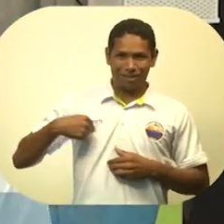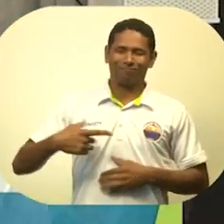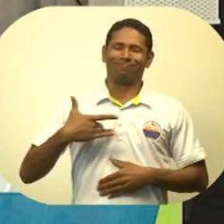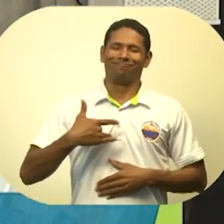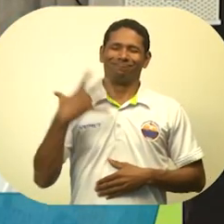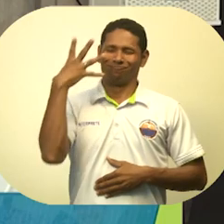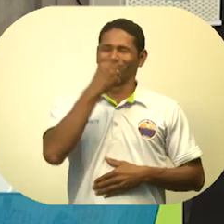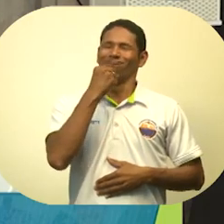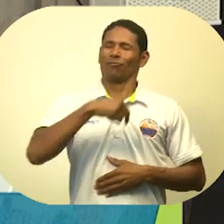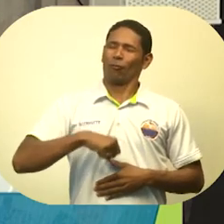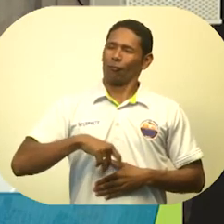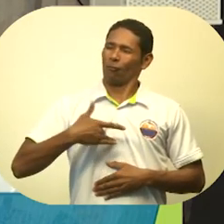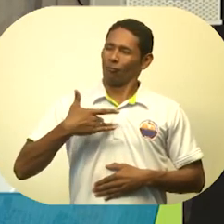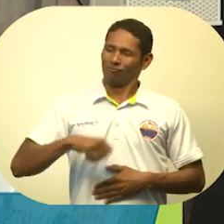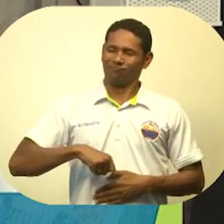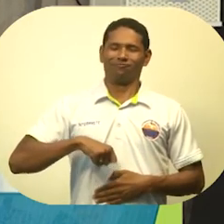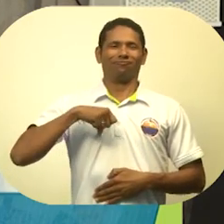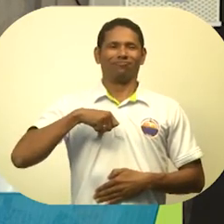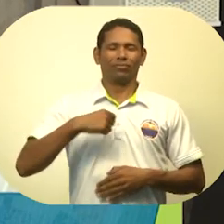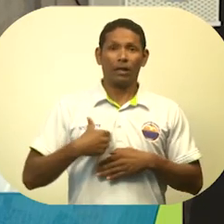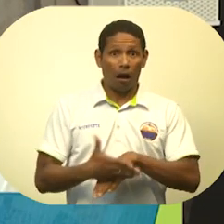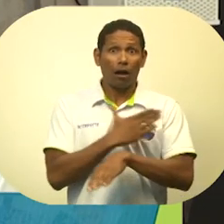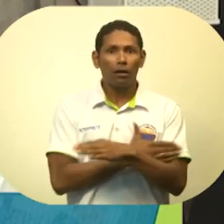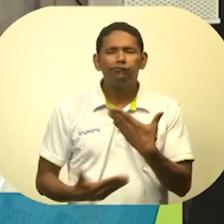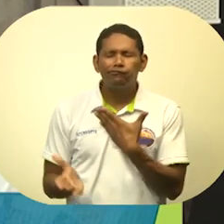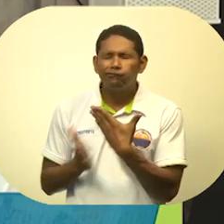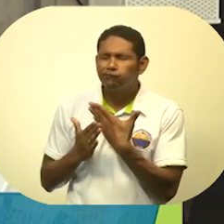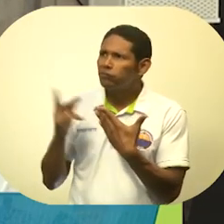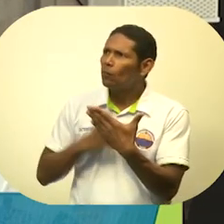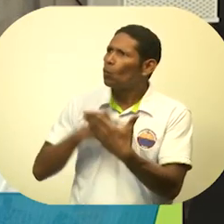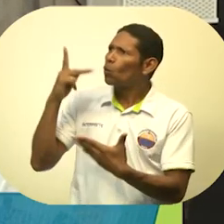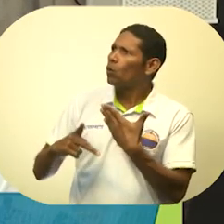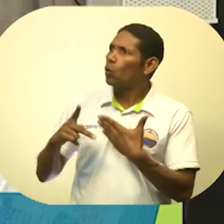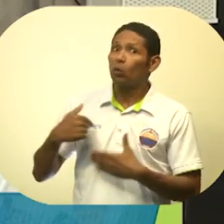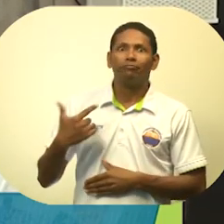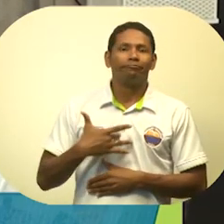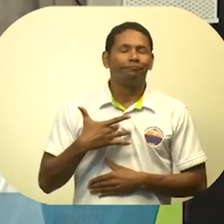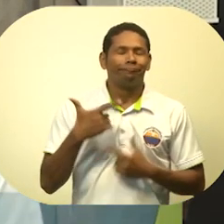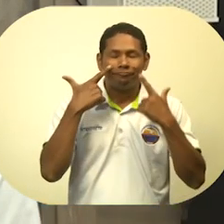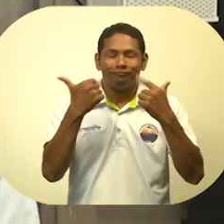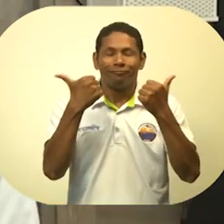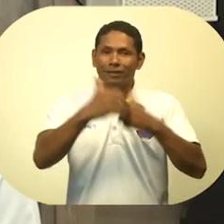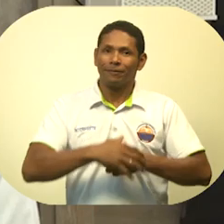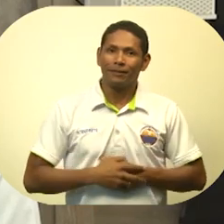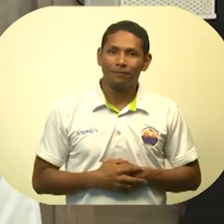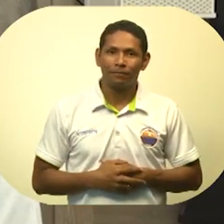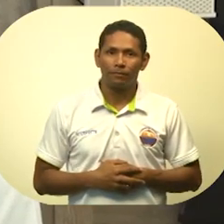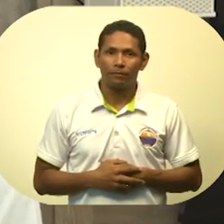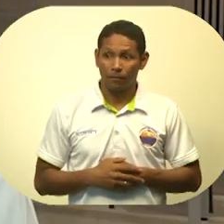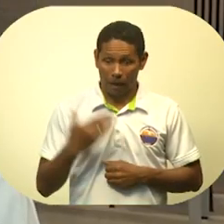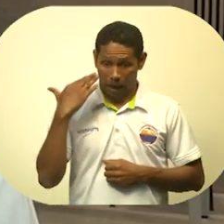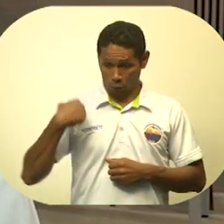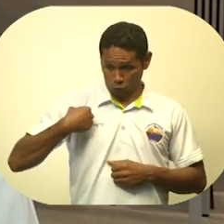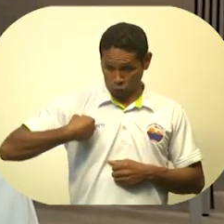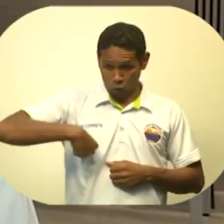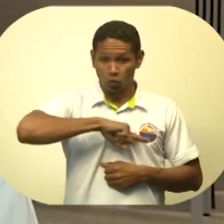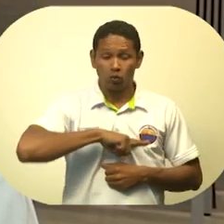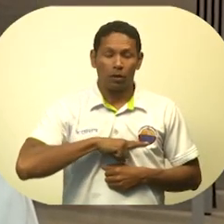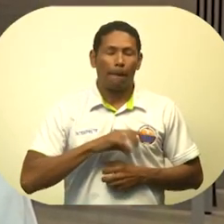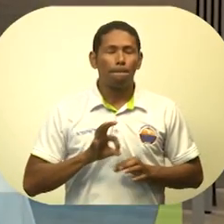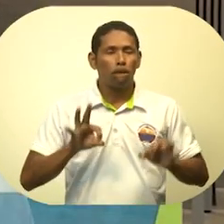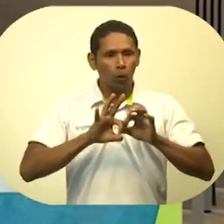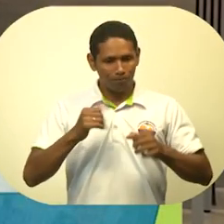institución cuando nos informaron sobre este proyecto desde el principio y hoy me sentí excelente. Nosotras